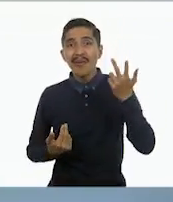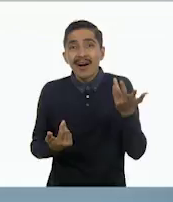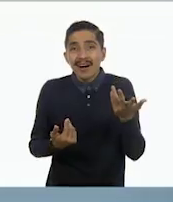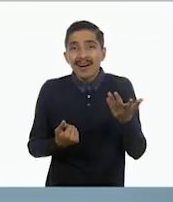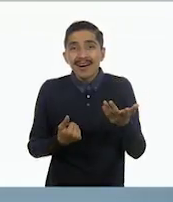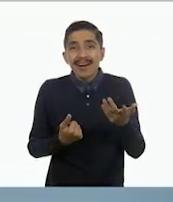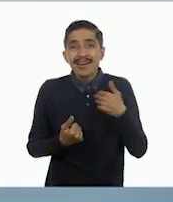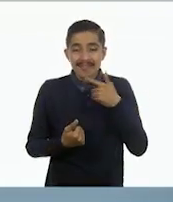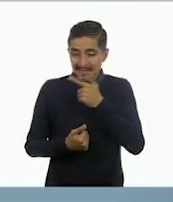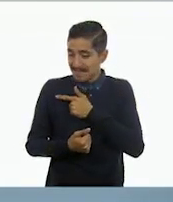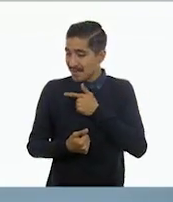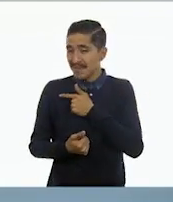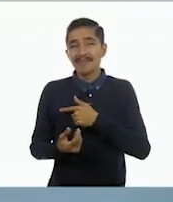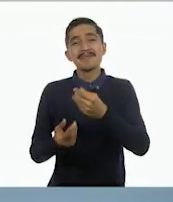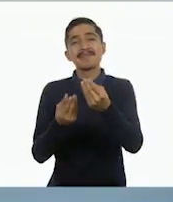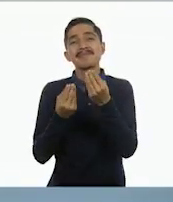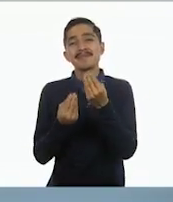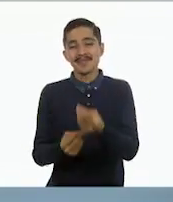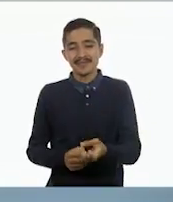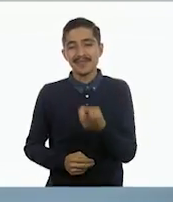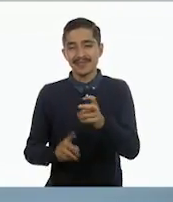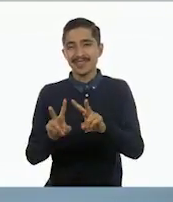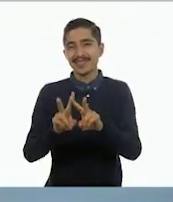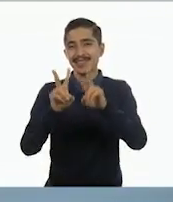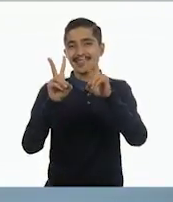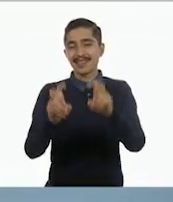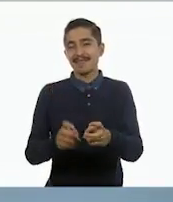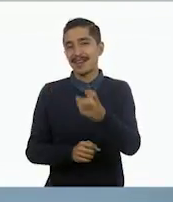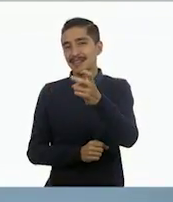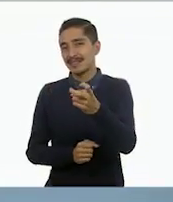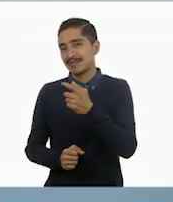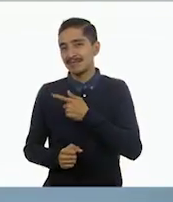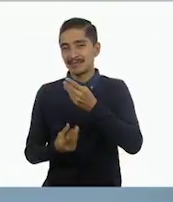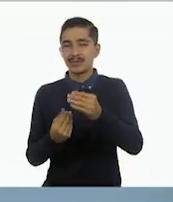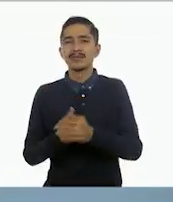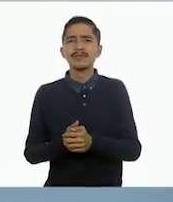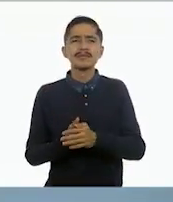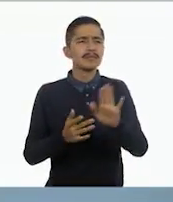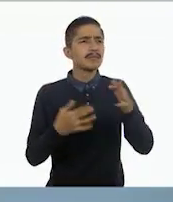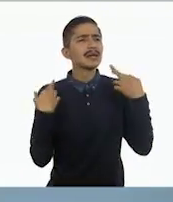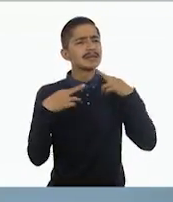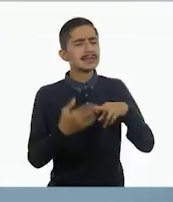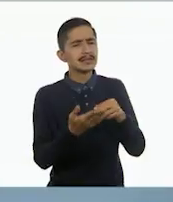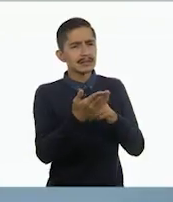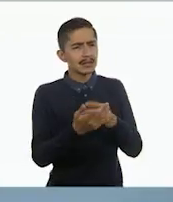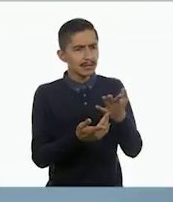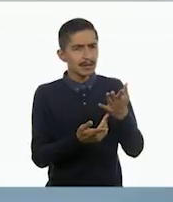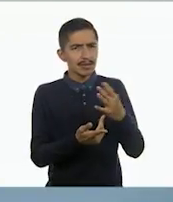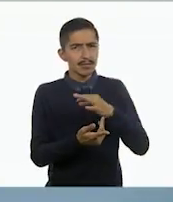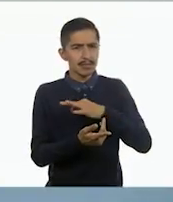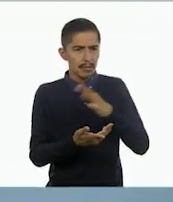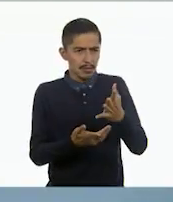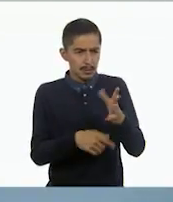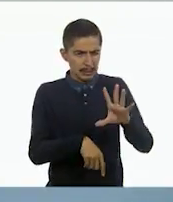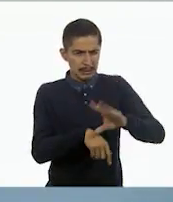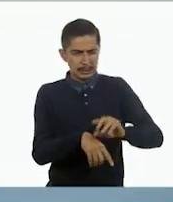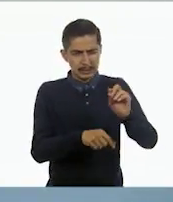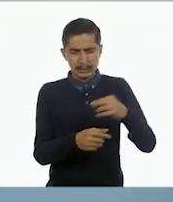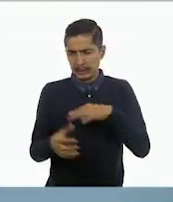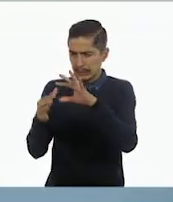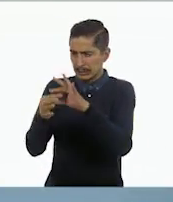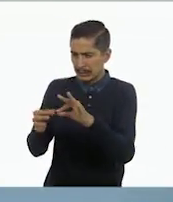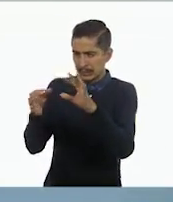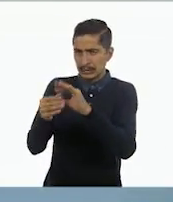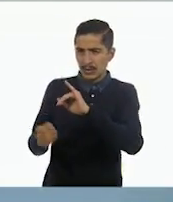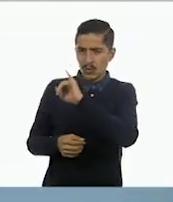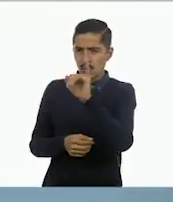A mí me gusta muchísimo ese tema, maestra. Oye, maestra, ¿me dejas contarle a Juan Carlos